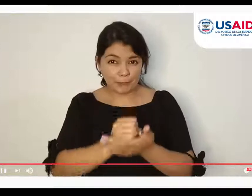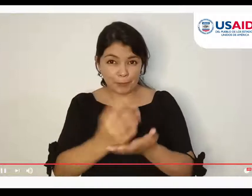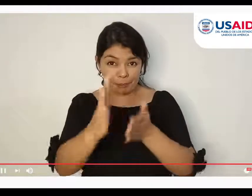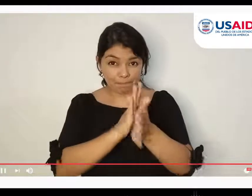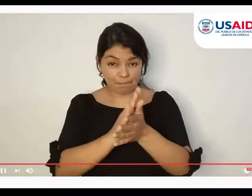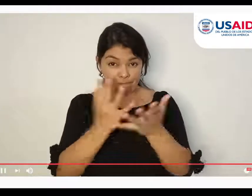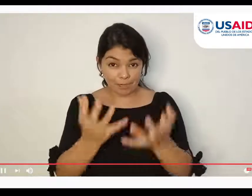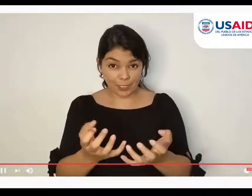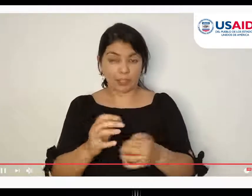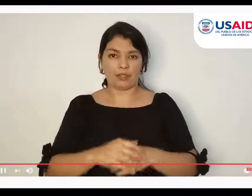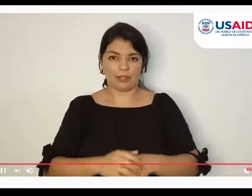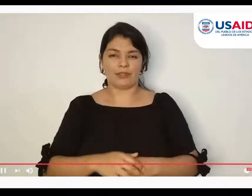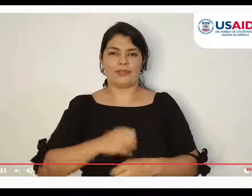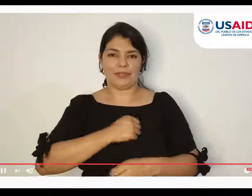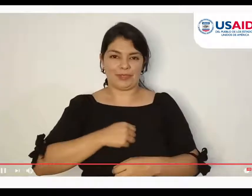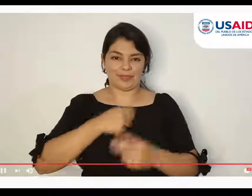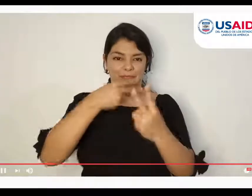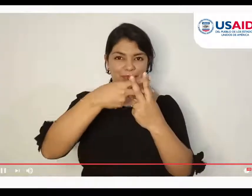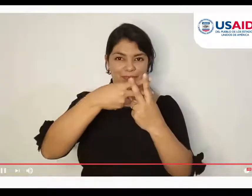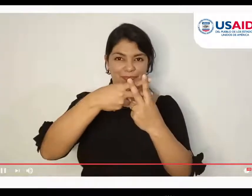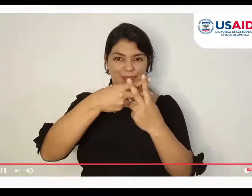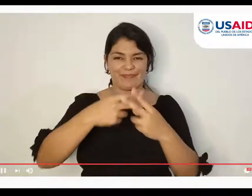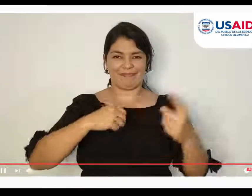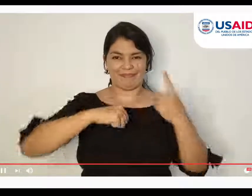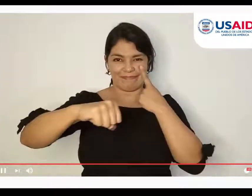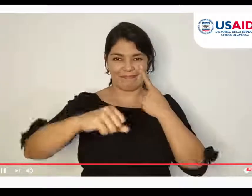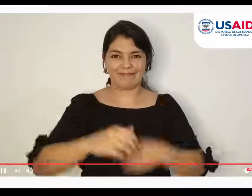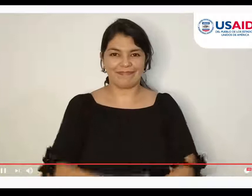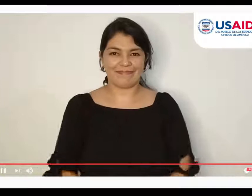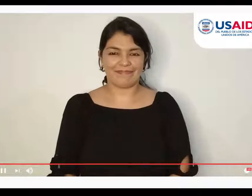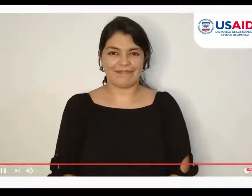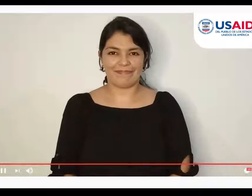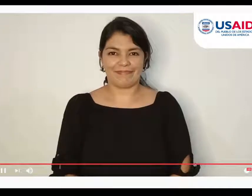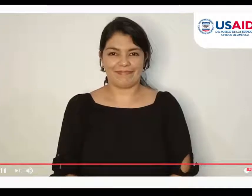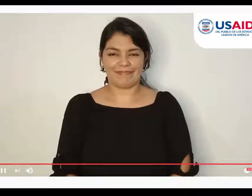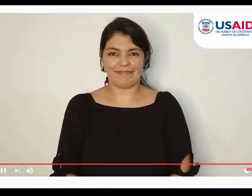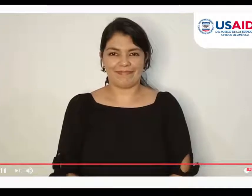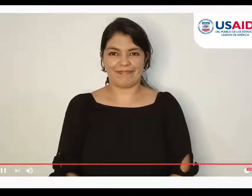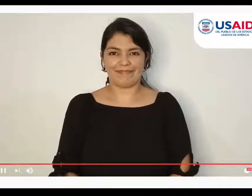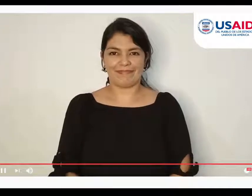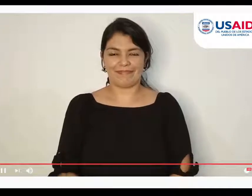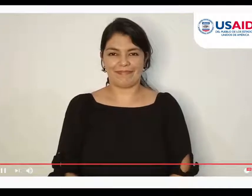les pareció esta historia, la pueden hacer comentando con el numeral en la jugada con los derechos.